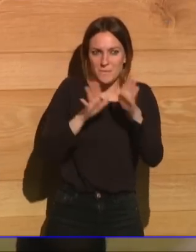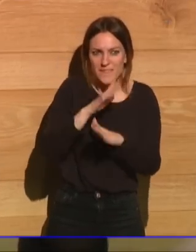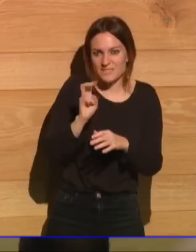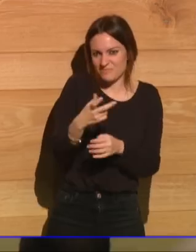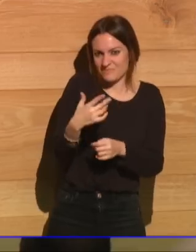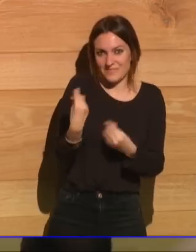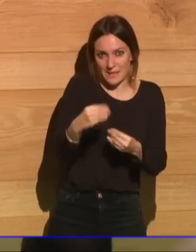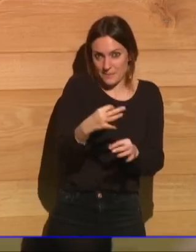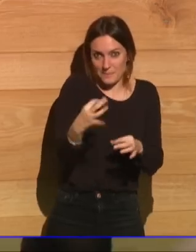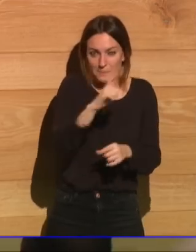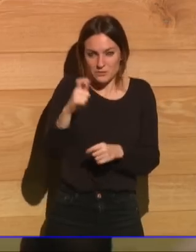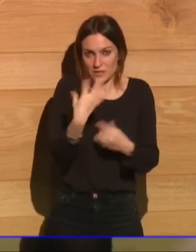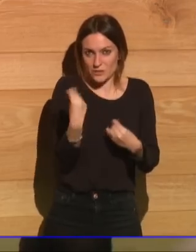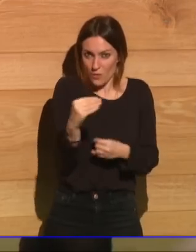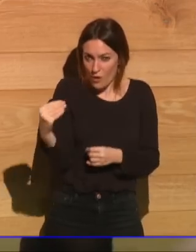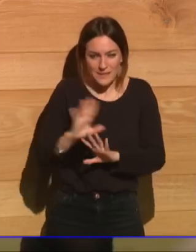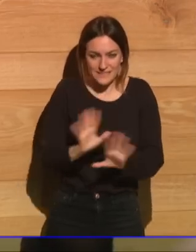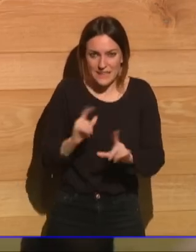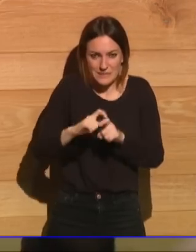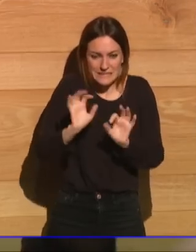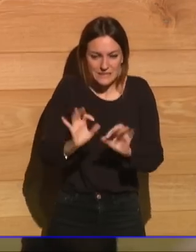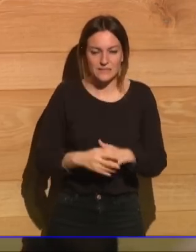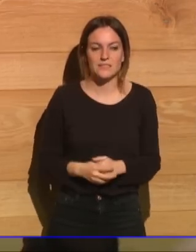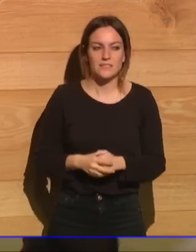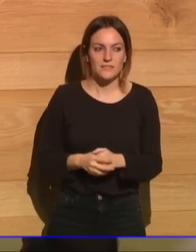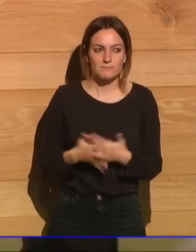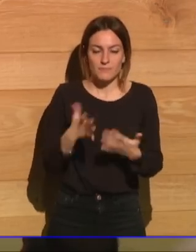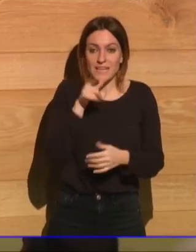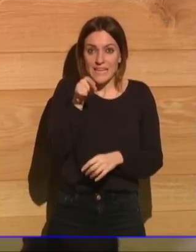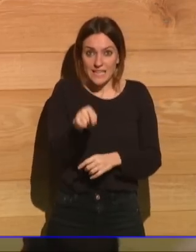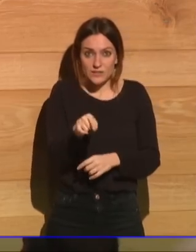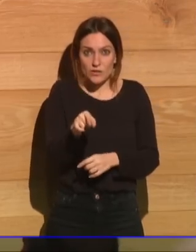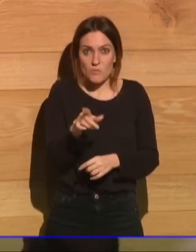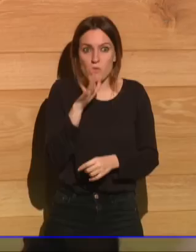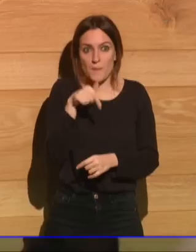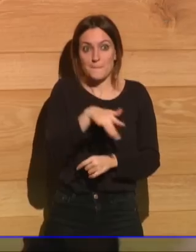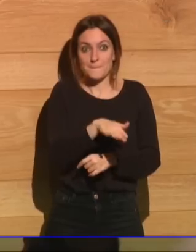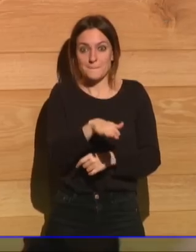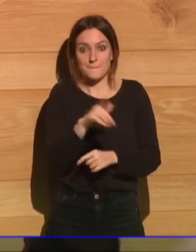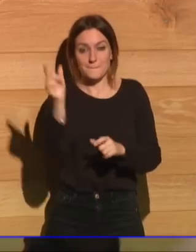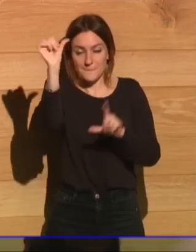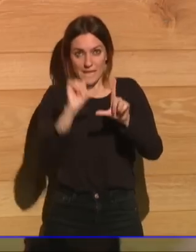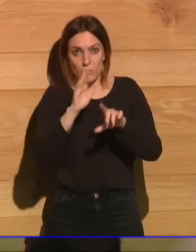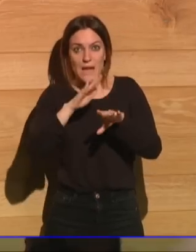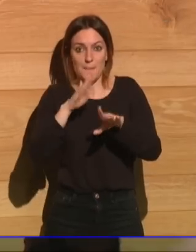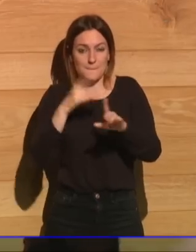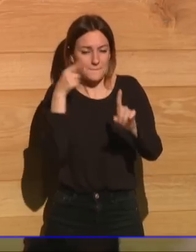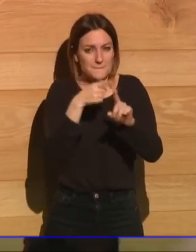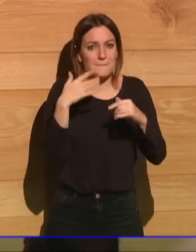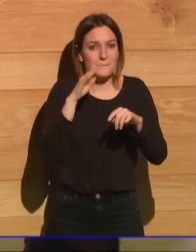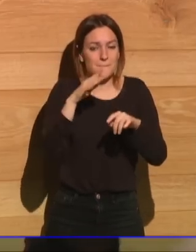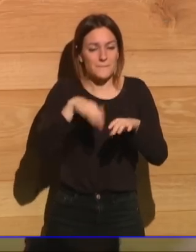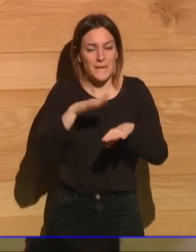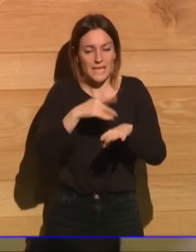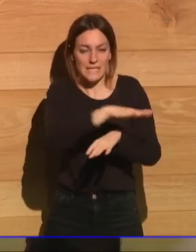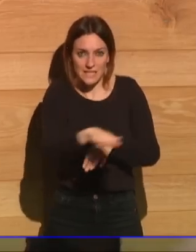zaparrilla, de cosas así. Es fascinante. Pero, unos fumitos. Pero eso es porque además la película tiene que ser para niños también. Pero solo quiero llamar... No, pero